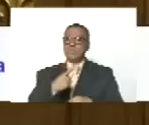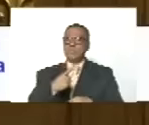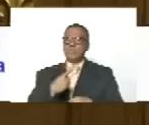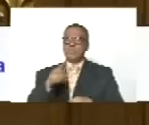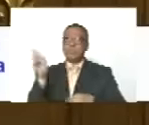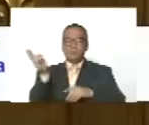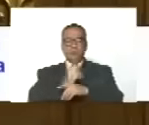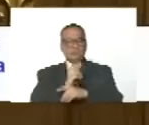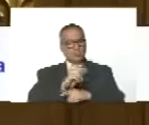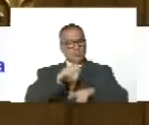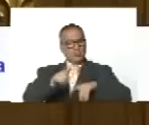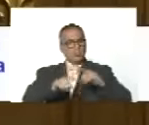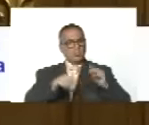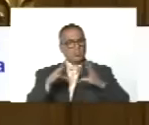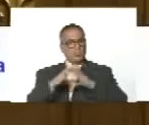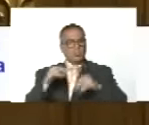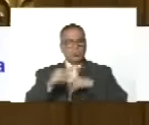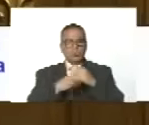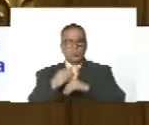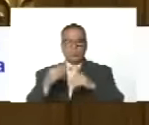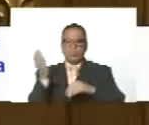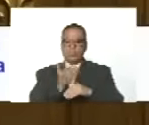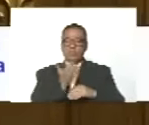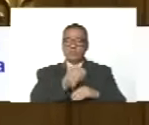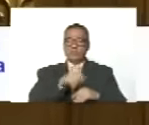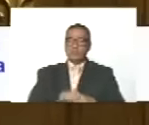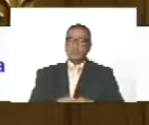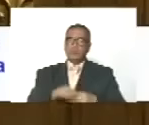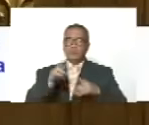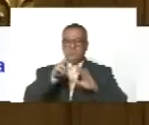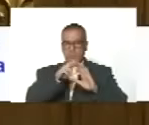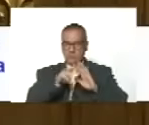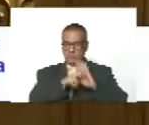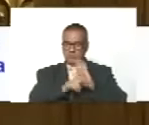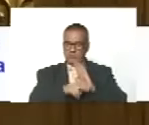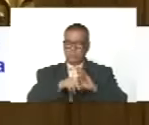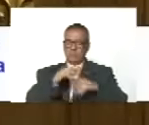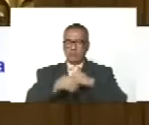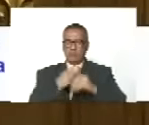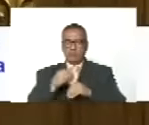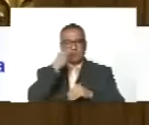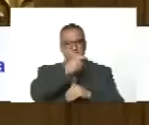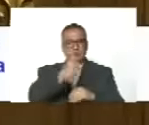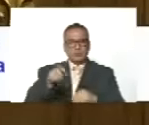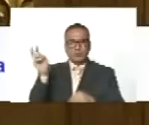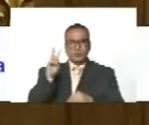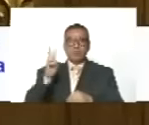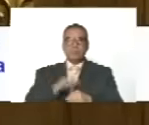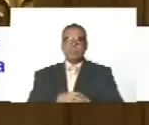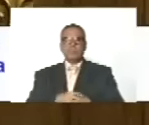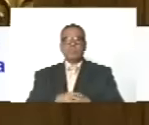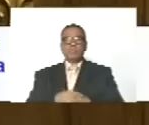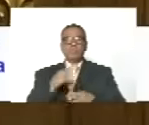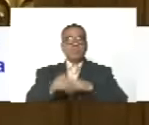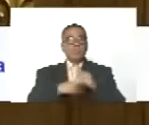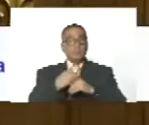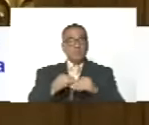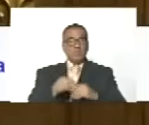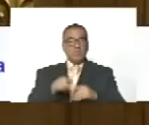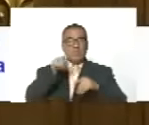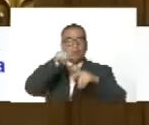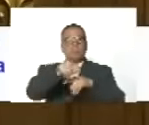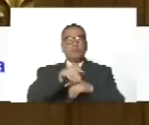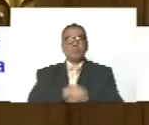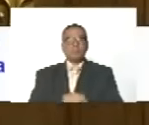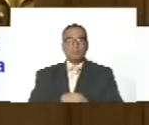levantamiento inmediato de todas las medidas coercitivas unilaterales impuestas contra el pueblo venezolano como mecanismo que